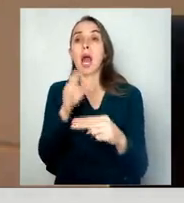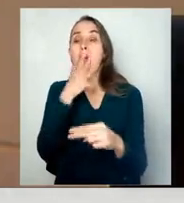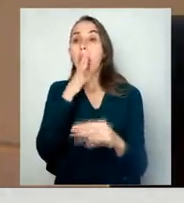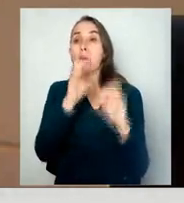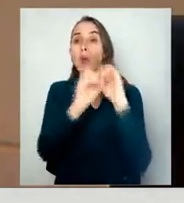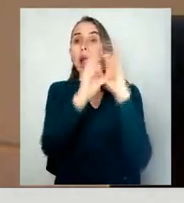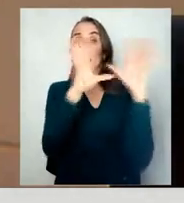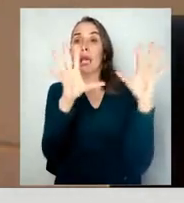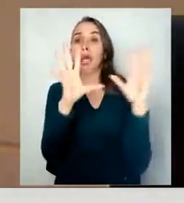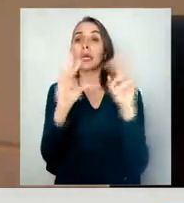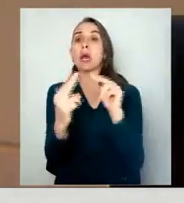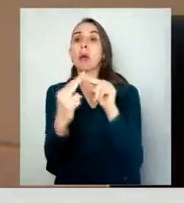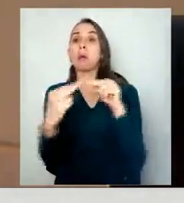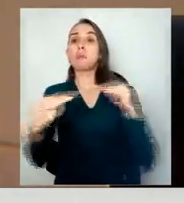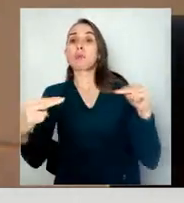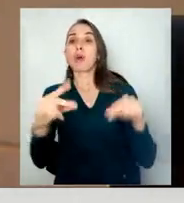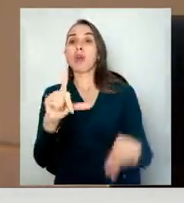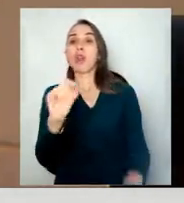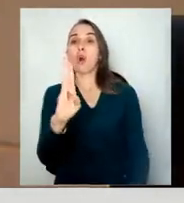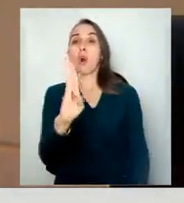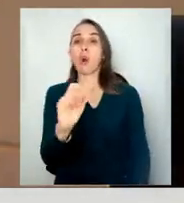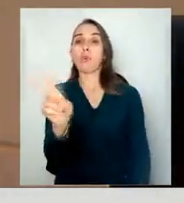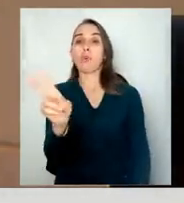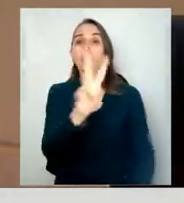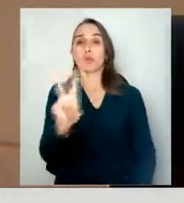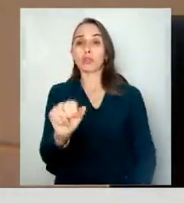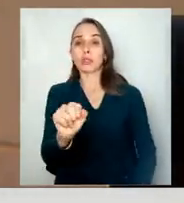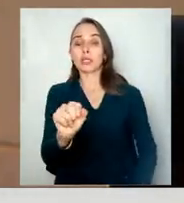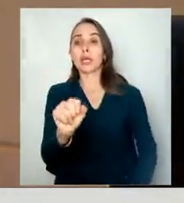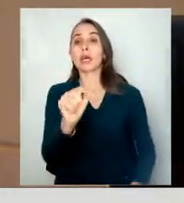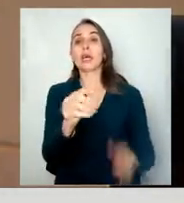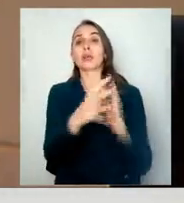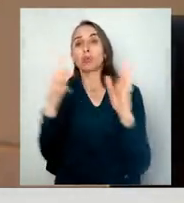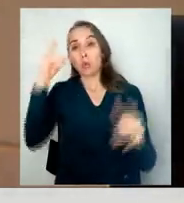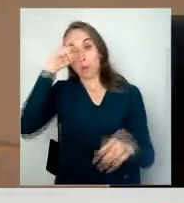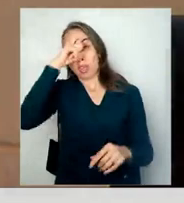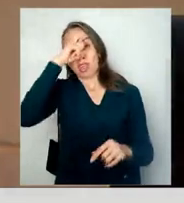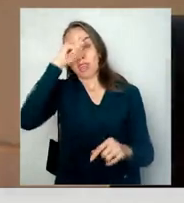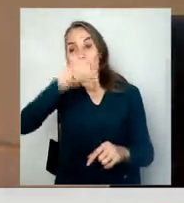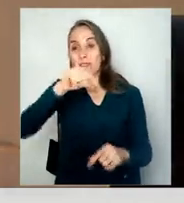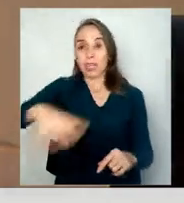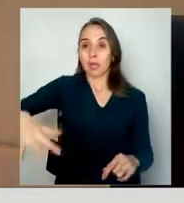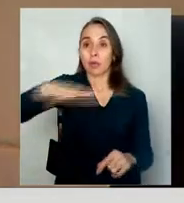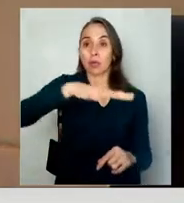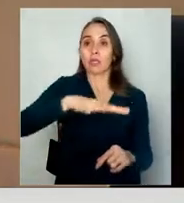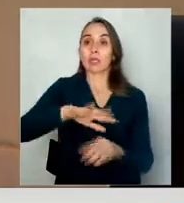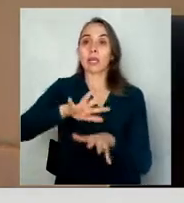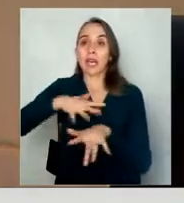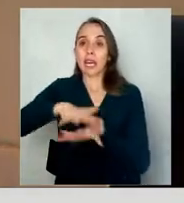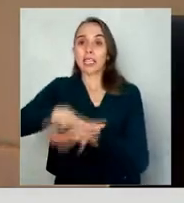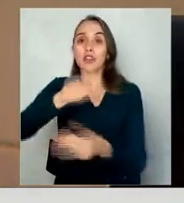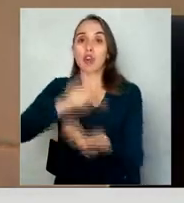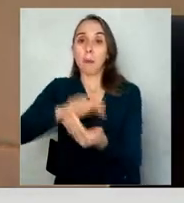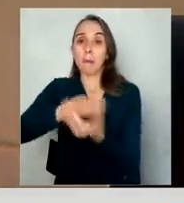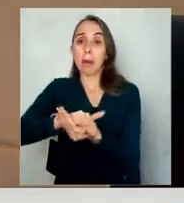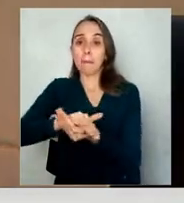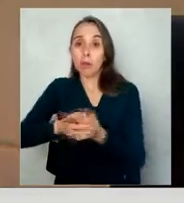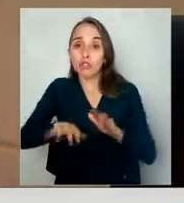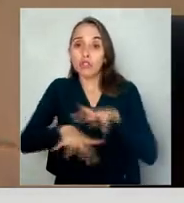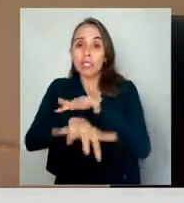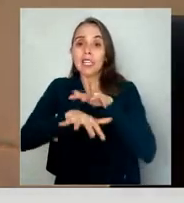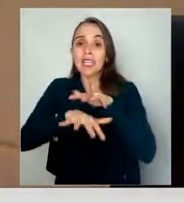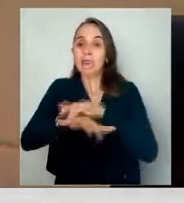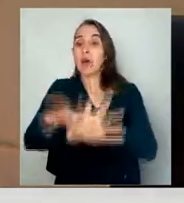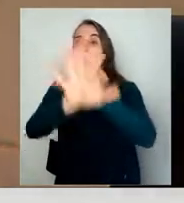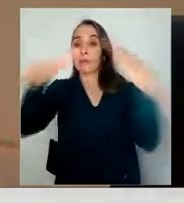puente lobosa este sector tiene hartas dificultades se desbordó el río mapocho no hay mantención del